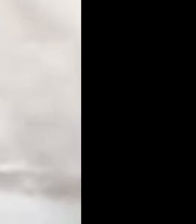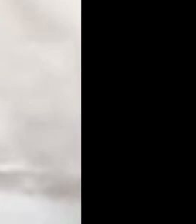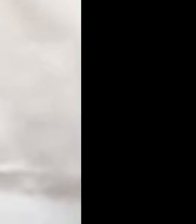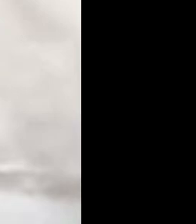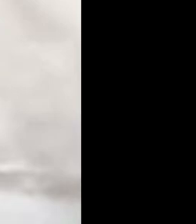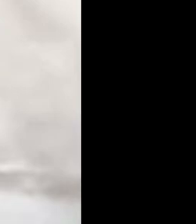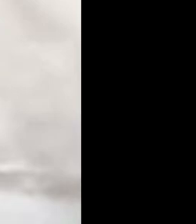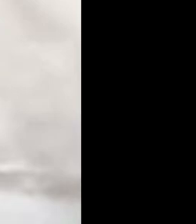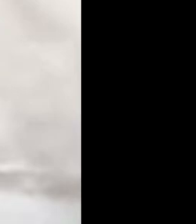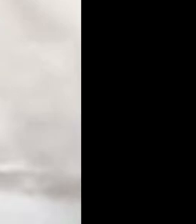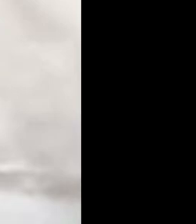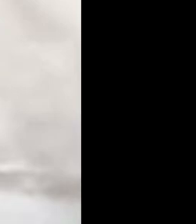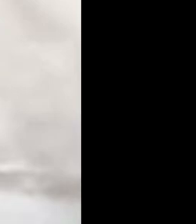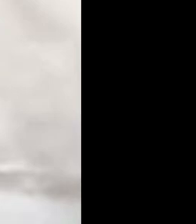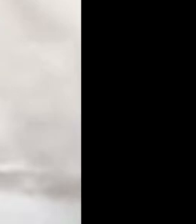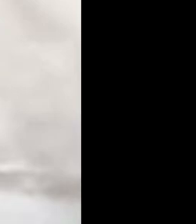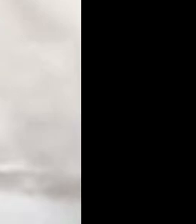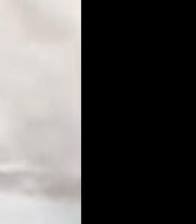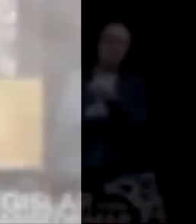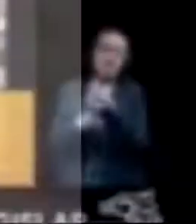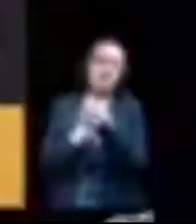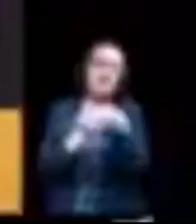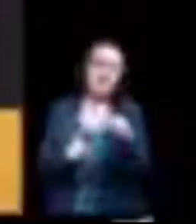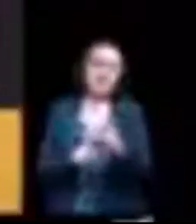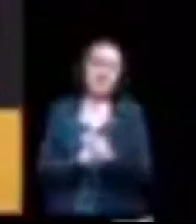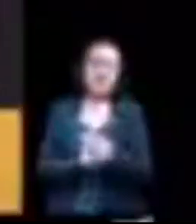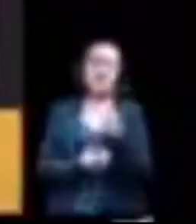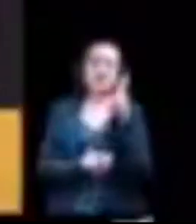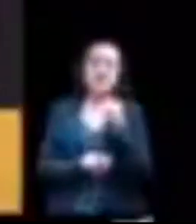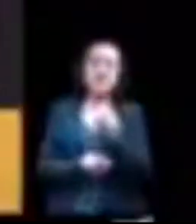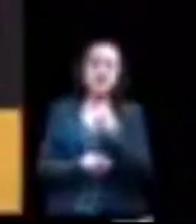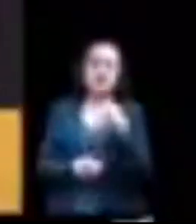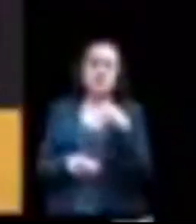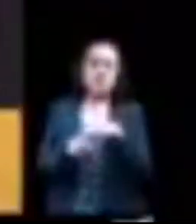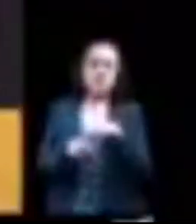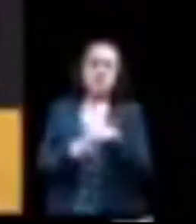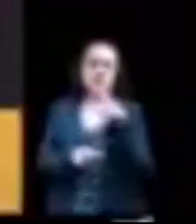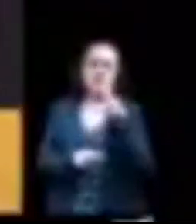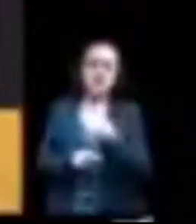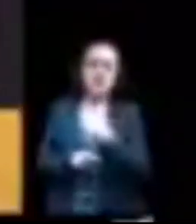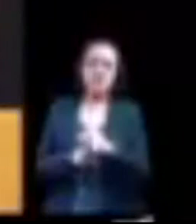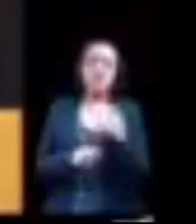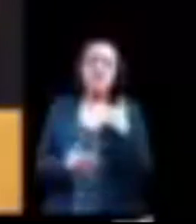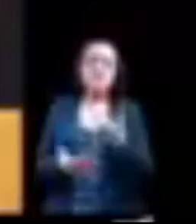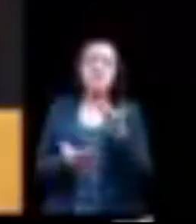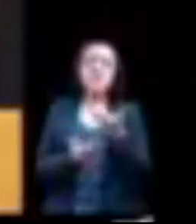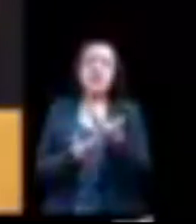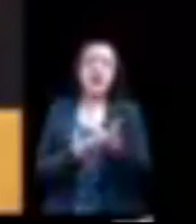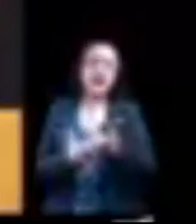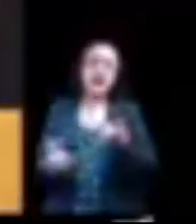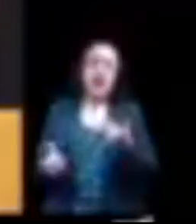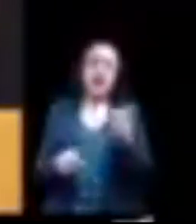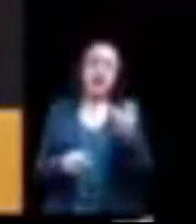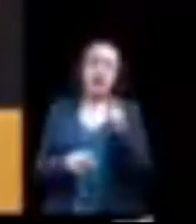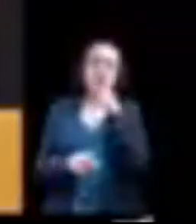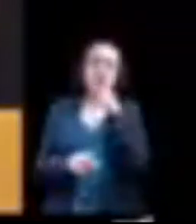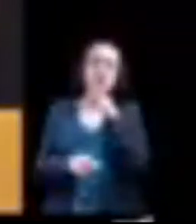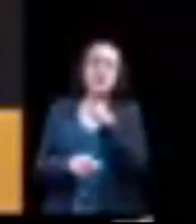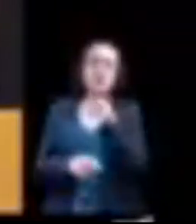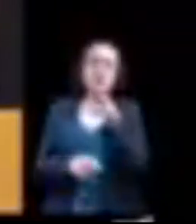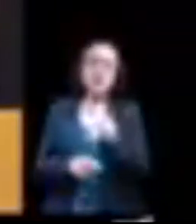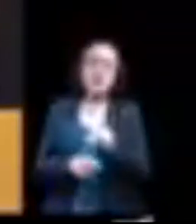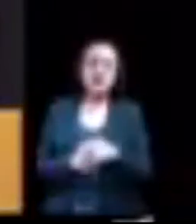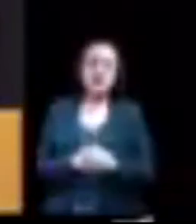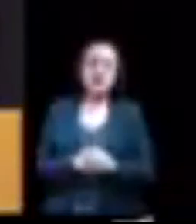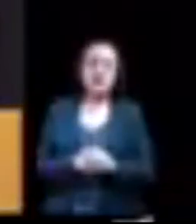alzada en la plataforma digital del Congreso del Estado. No estábamos en votación. Solicité una moción y usted